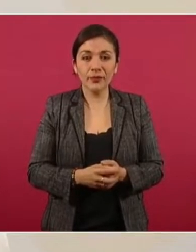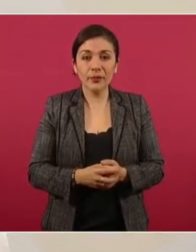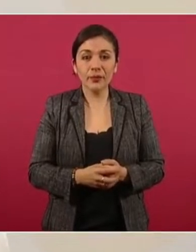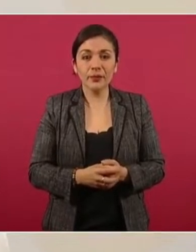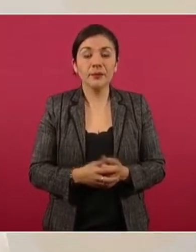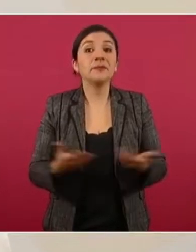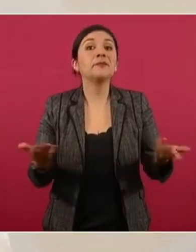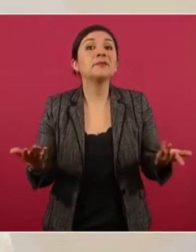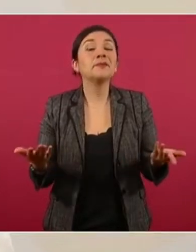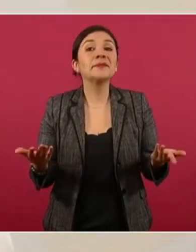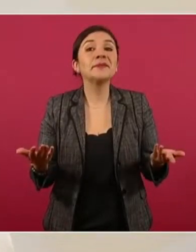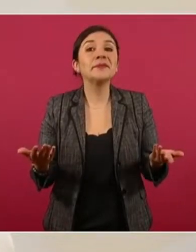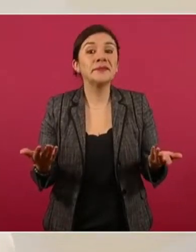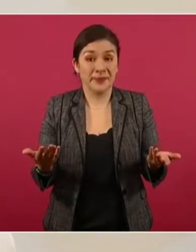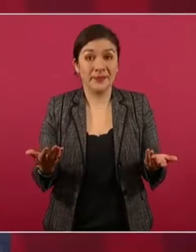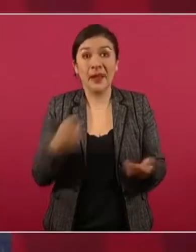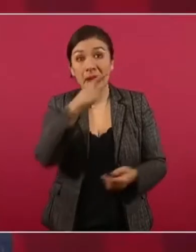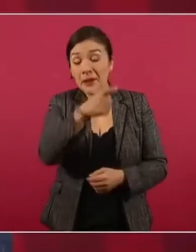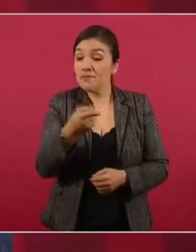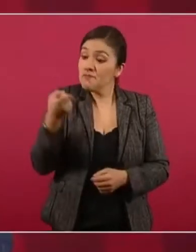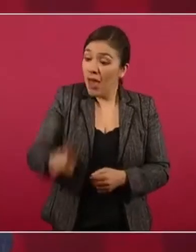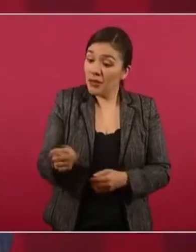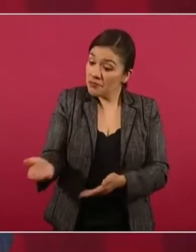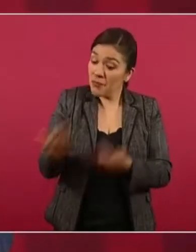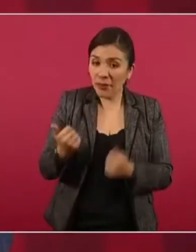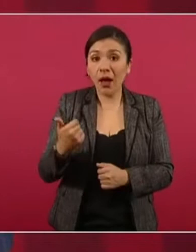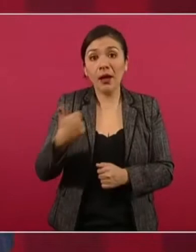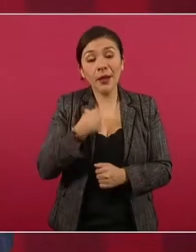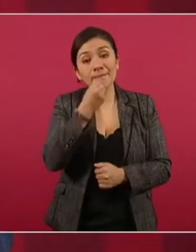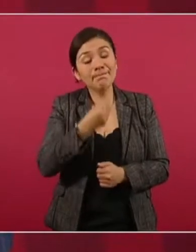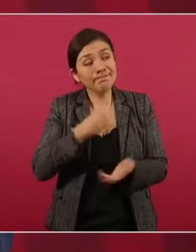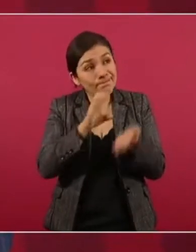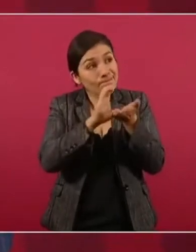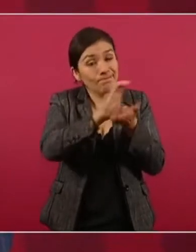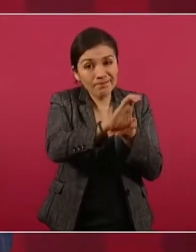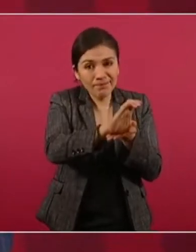que me lo pidió el presidente Biden.